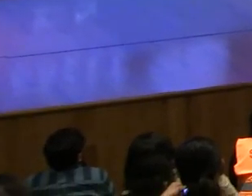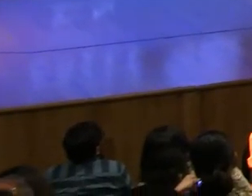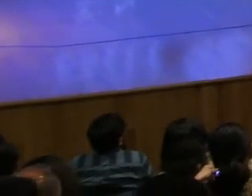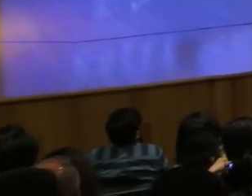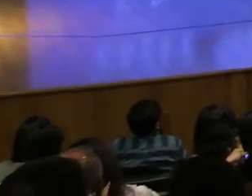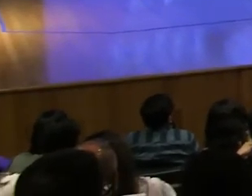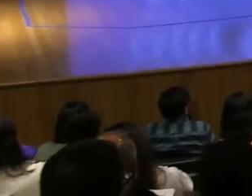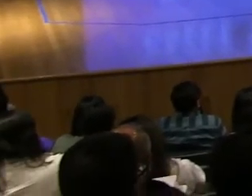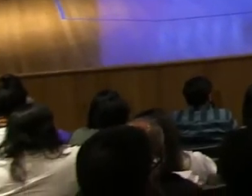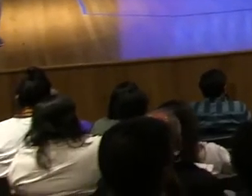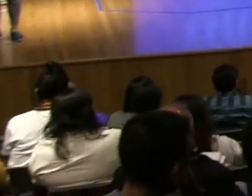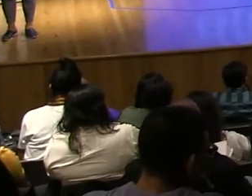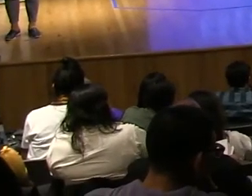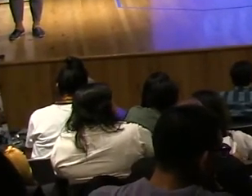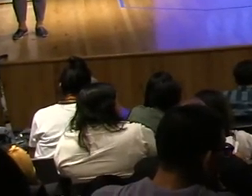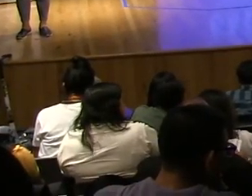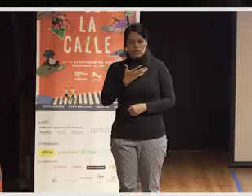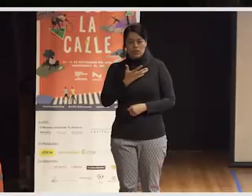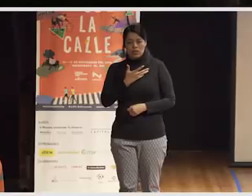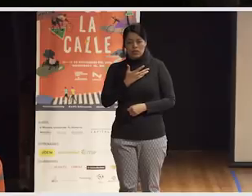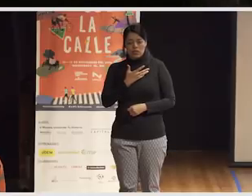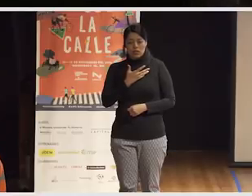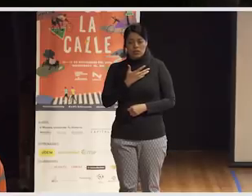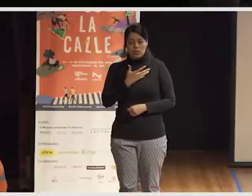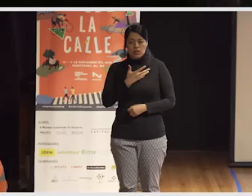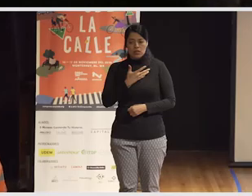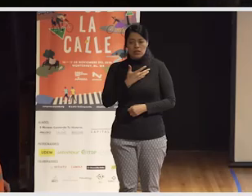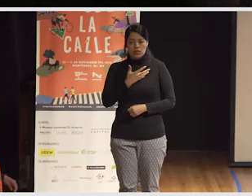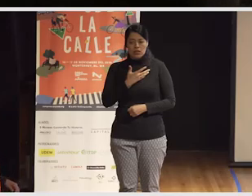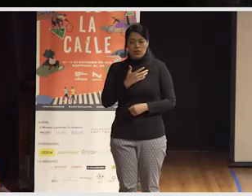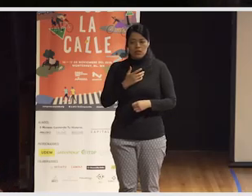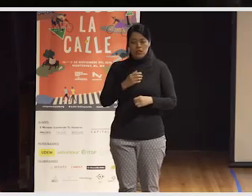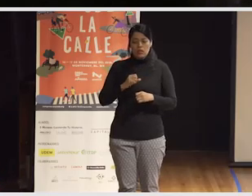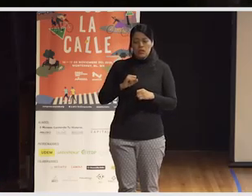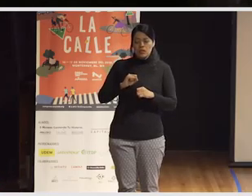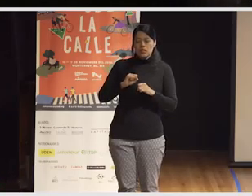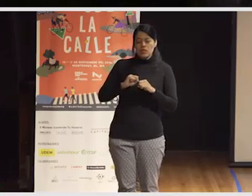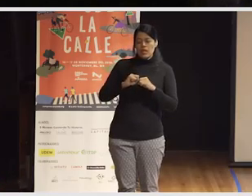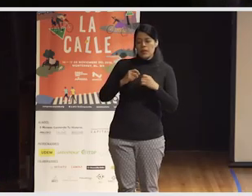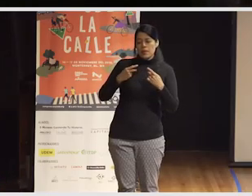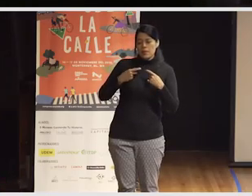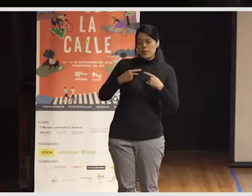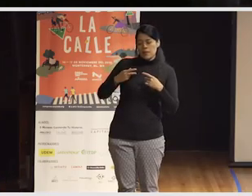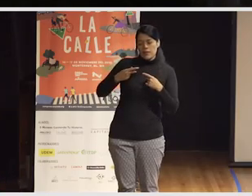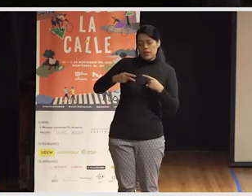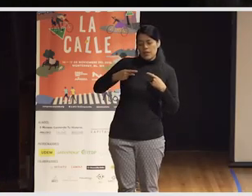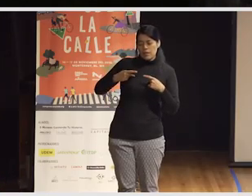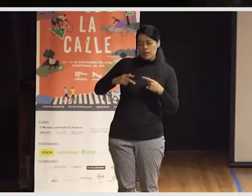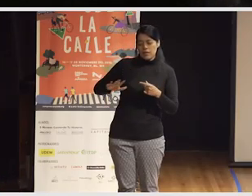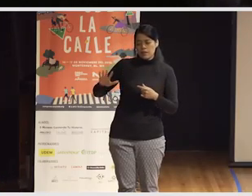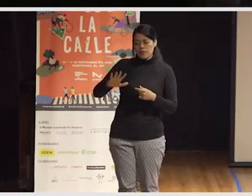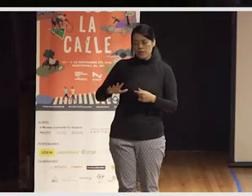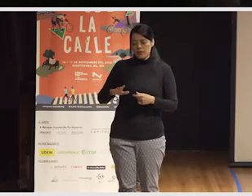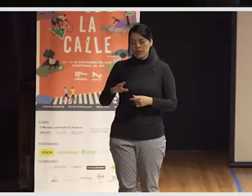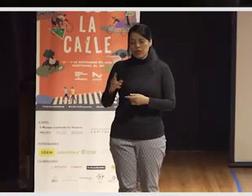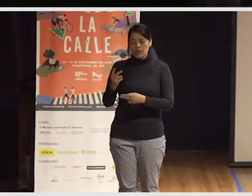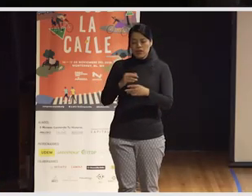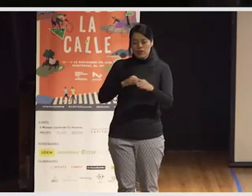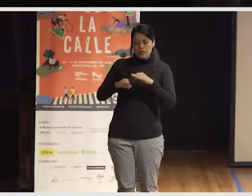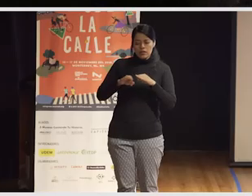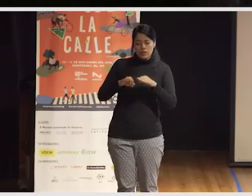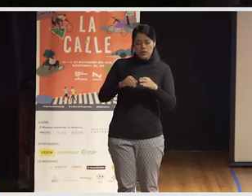es que todos ustedes tienen un contexto o vienen de sociedad civil vienen de de trabajar por estas causas y de